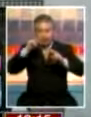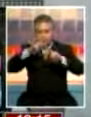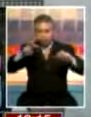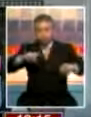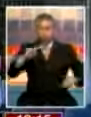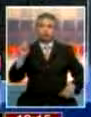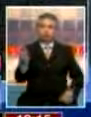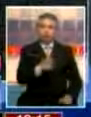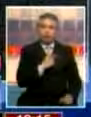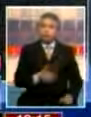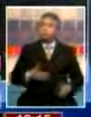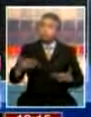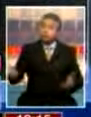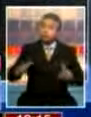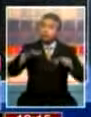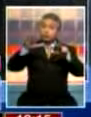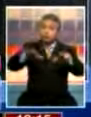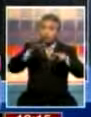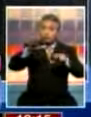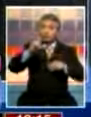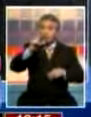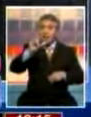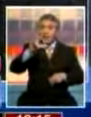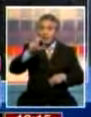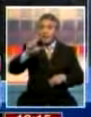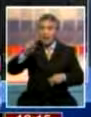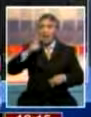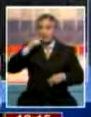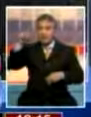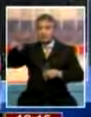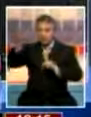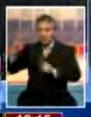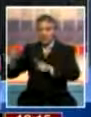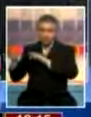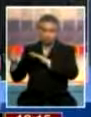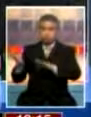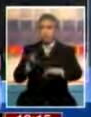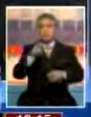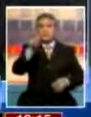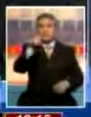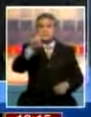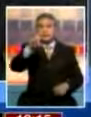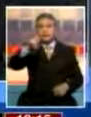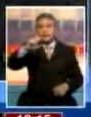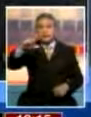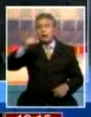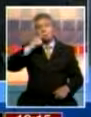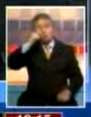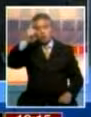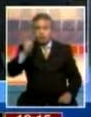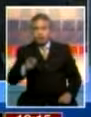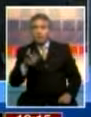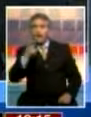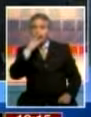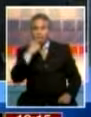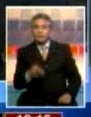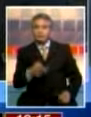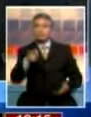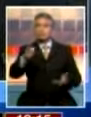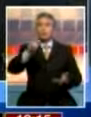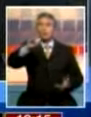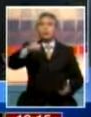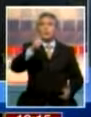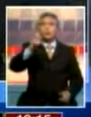Son 18 clínicas entonces que deben proporcionar esta información en el plazo establecido por el CERNAC para ahí ver los pasos a seguir. Juan José Osa,